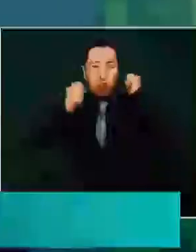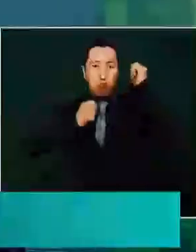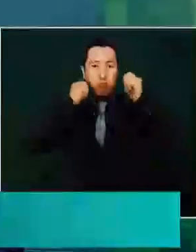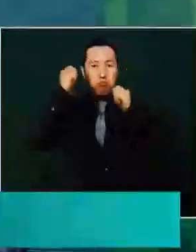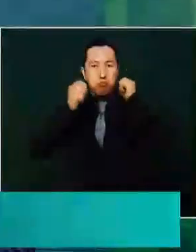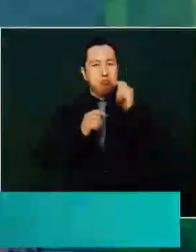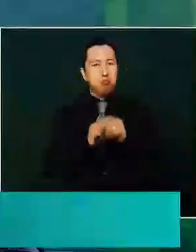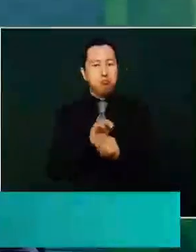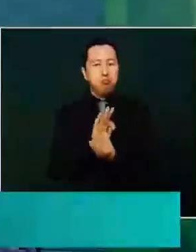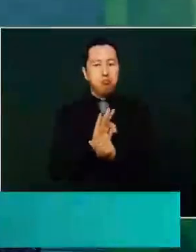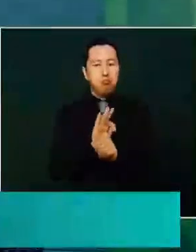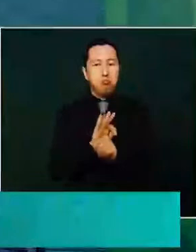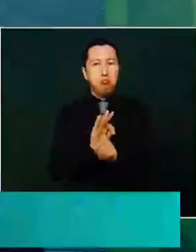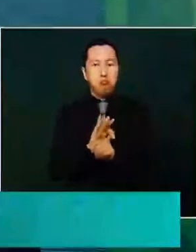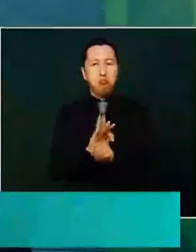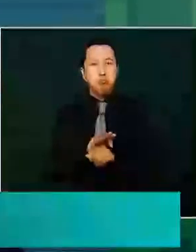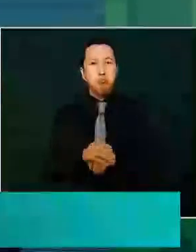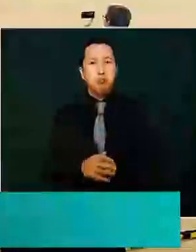permite